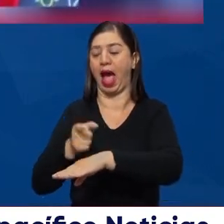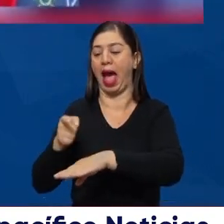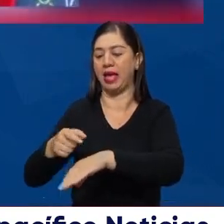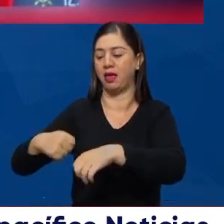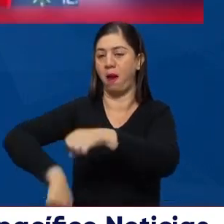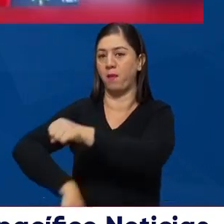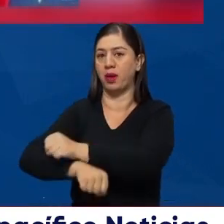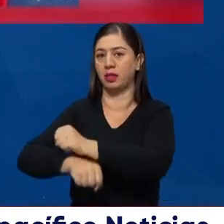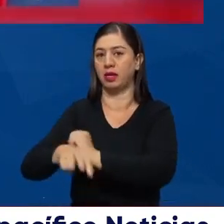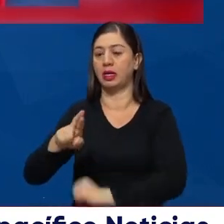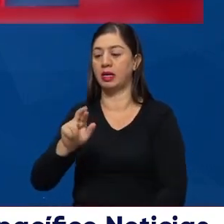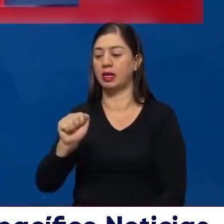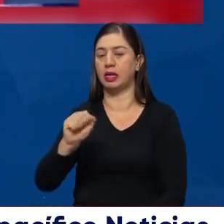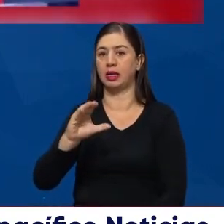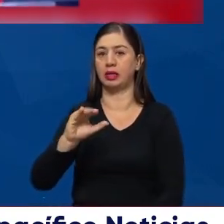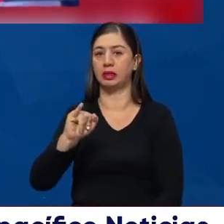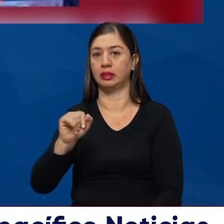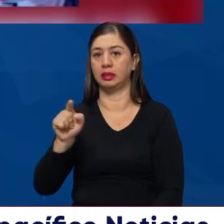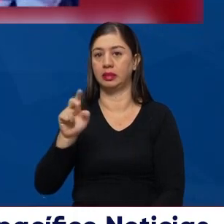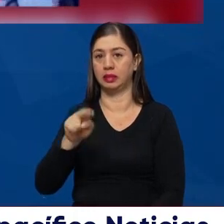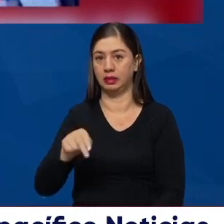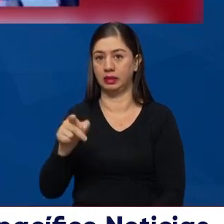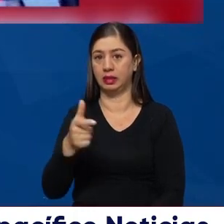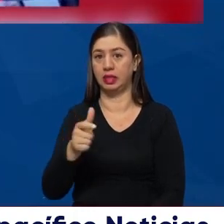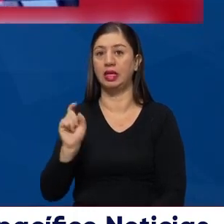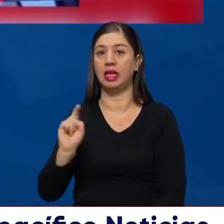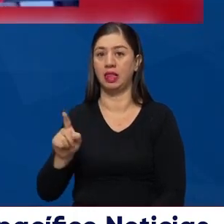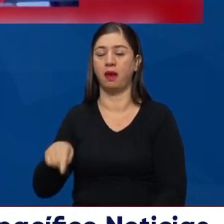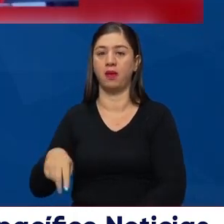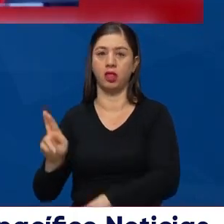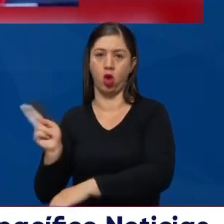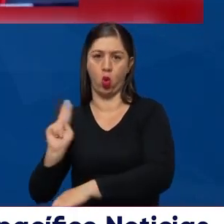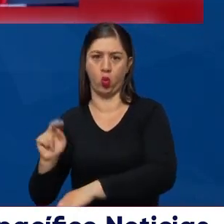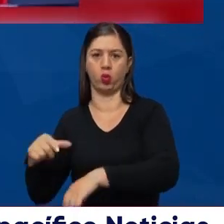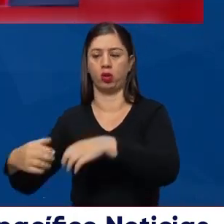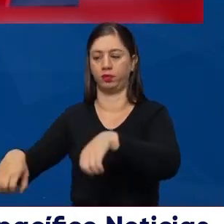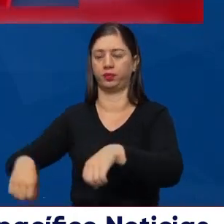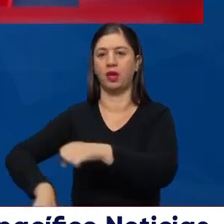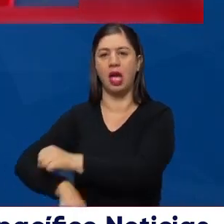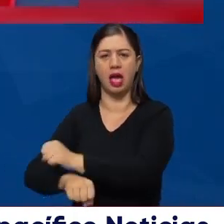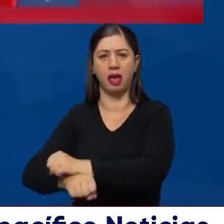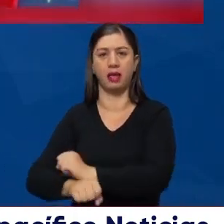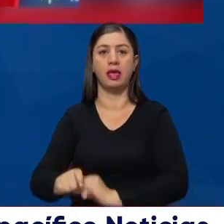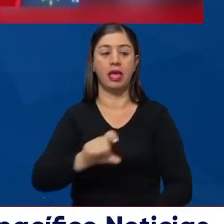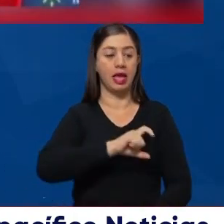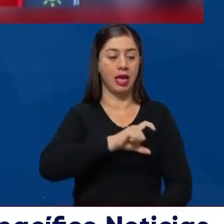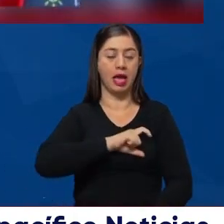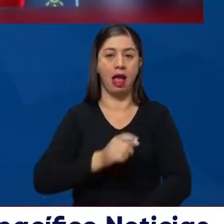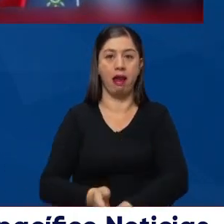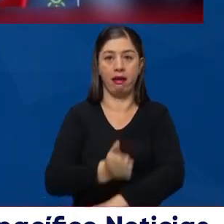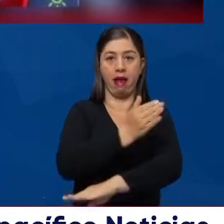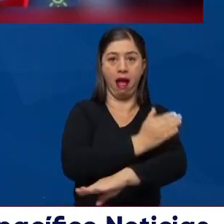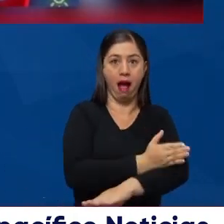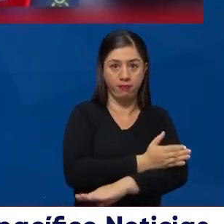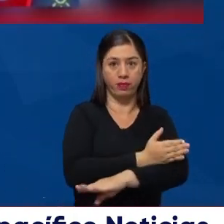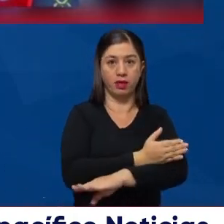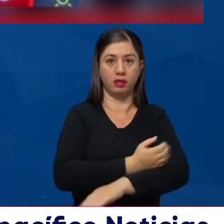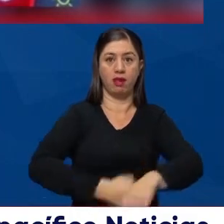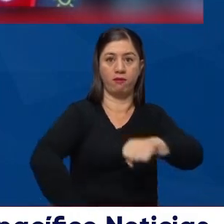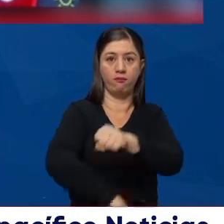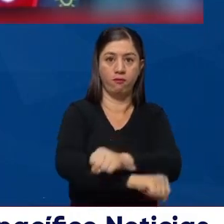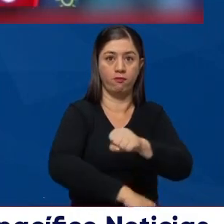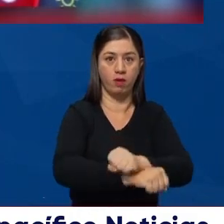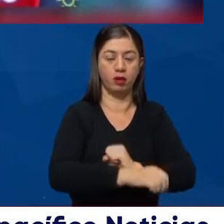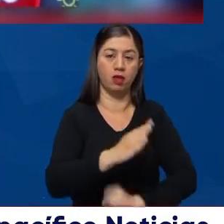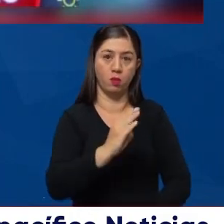River de Uruguay. Entonces, ¿qué pasó? Había muchos hinchas del Cali que iban a despedir al equipo antes de que vaya a jugar el partido del Cali contra